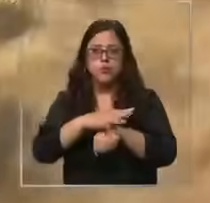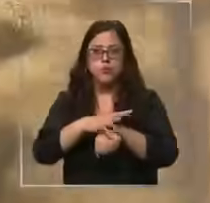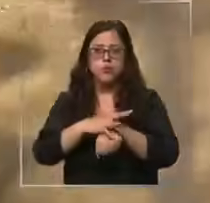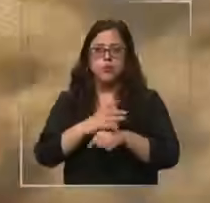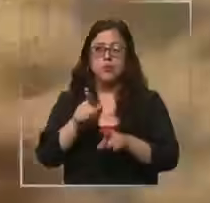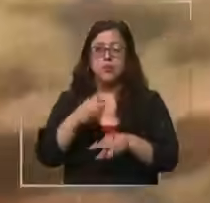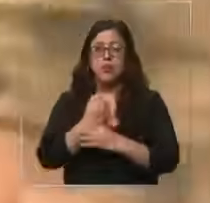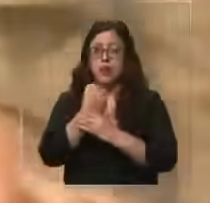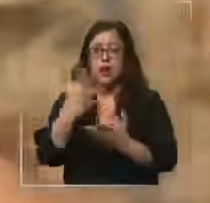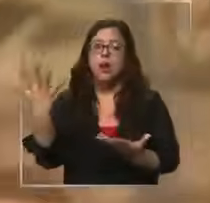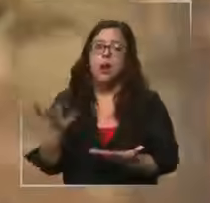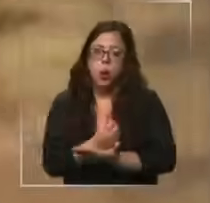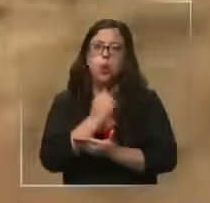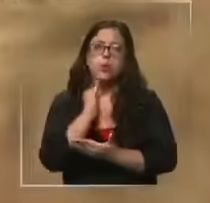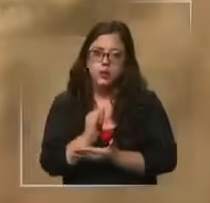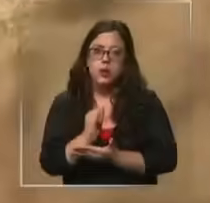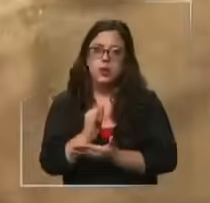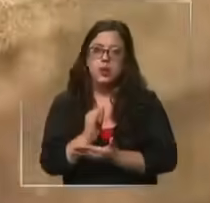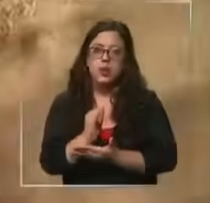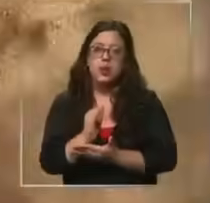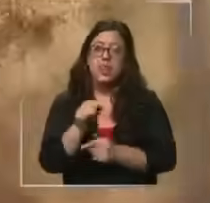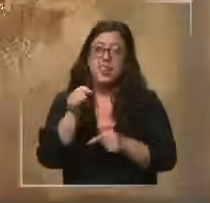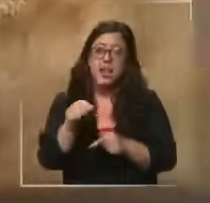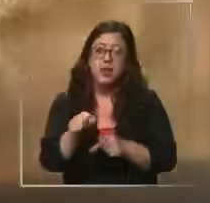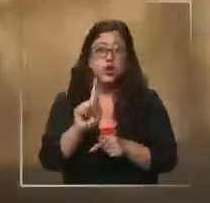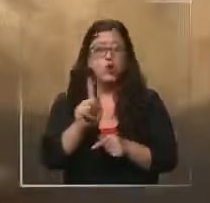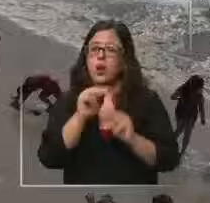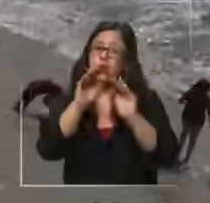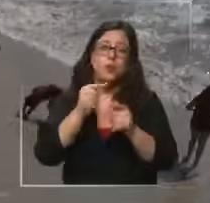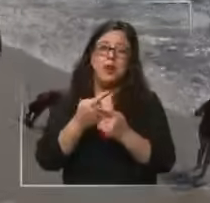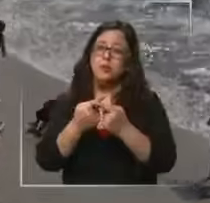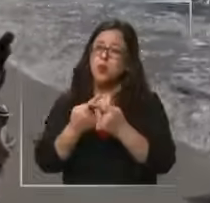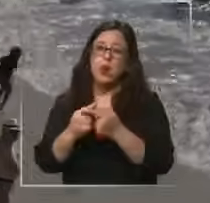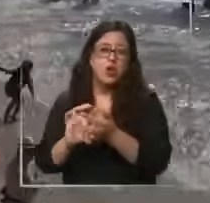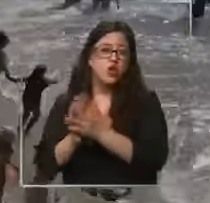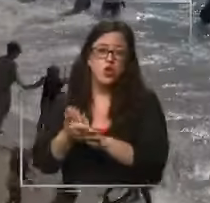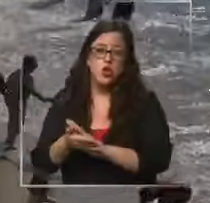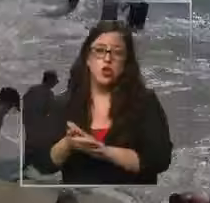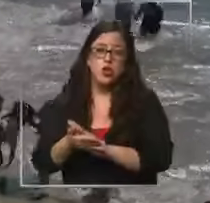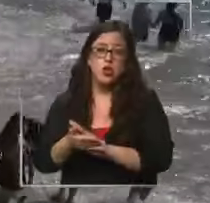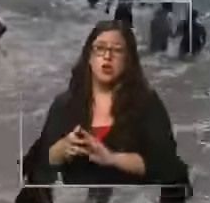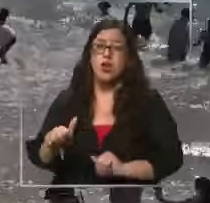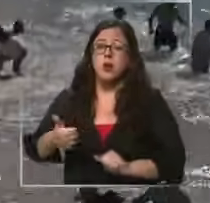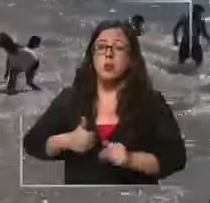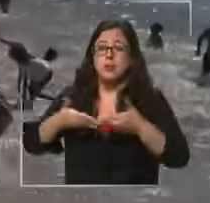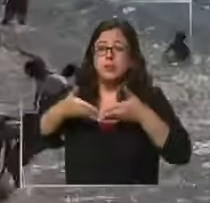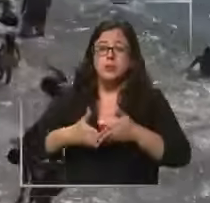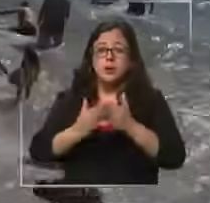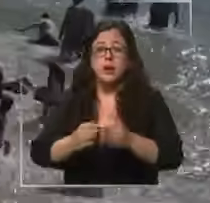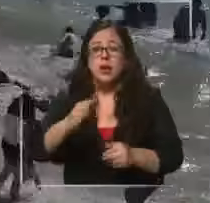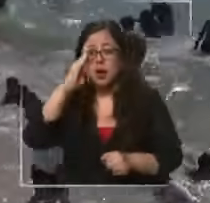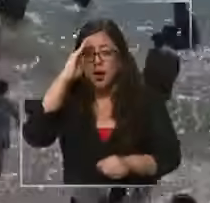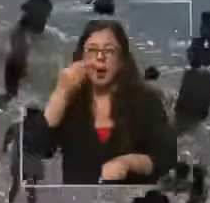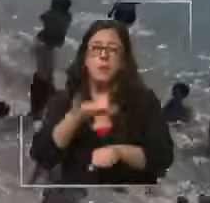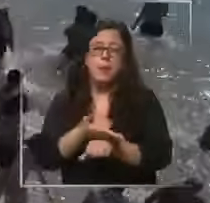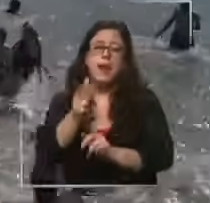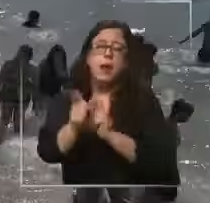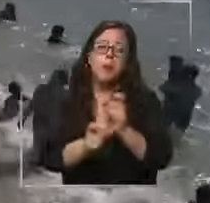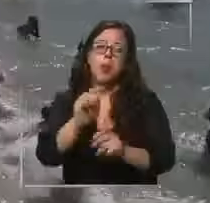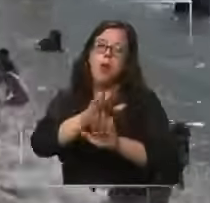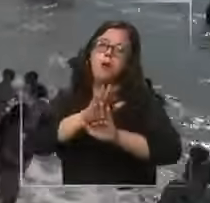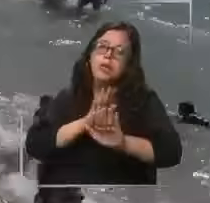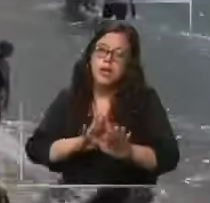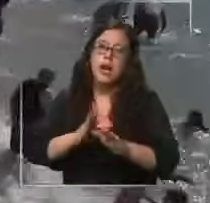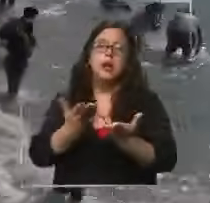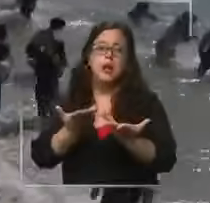Un rescate exitoso que no es la regla en todos los casos. La Policía Marítima hace un llamado a los bañistas para evitar más muertes